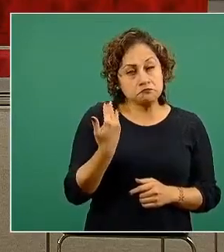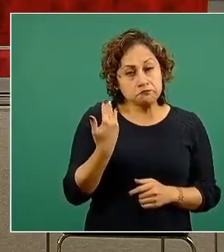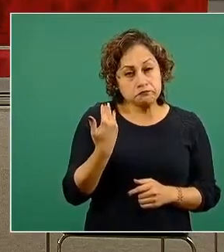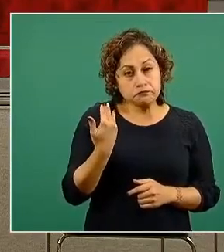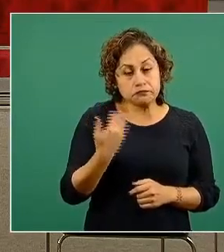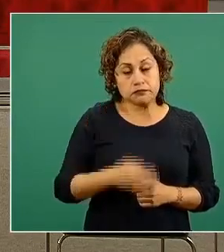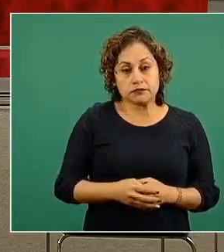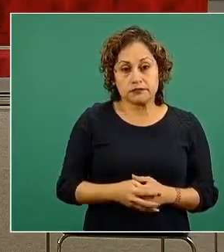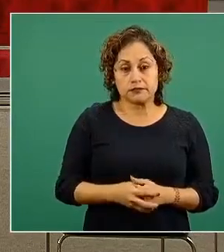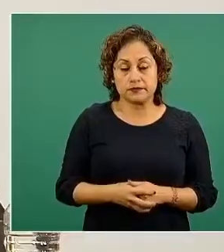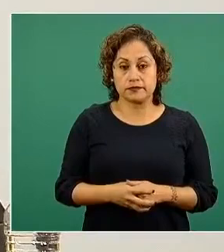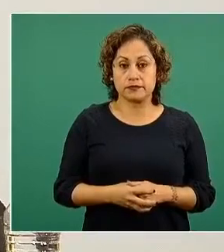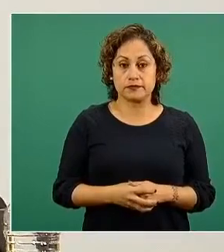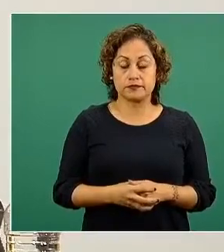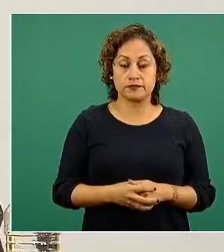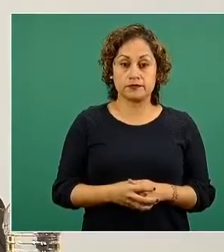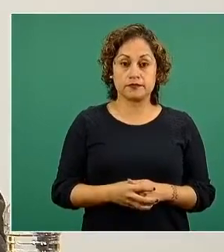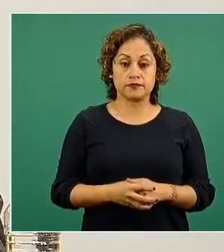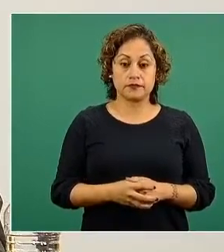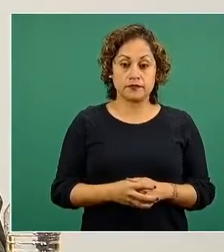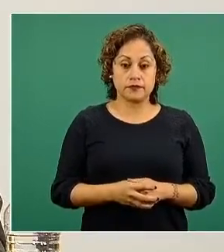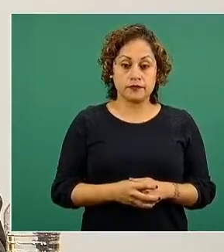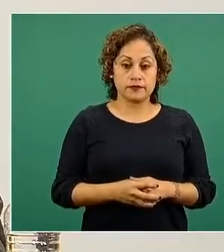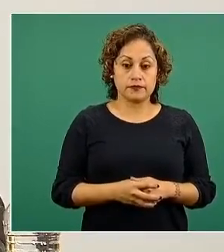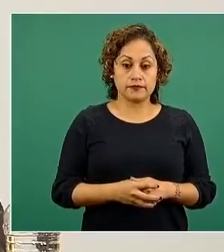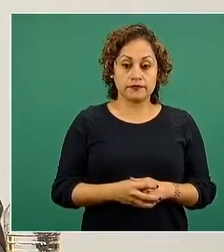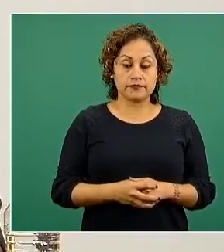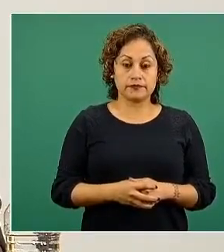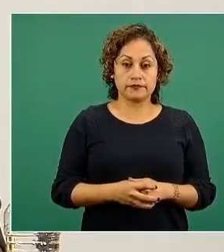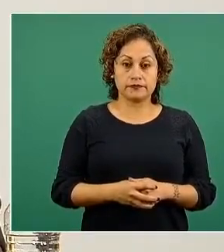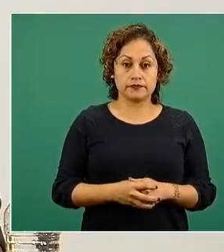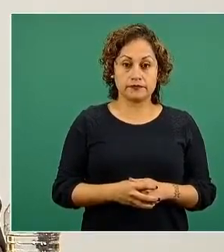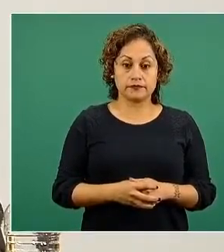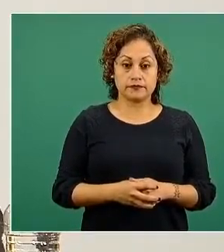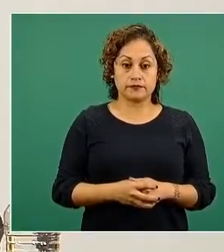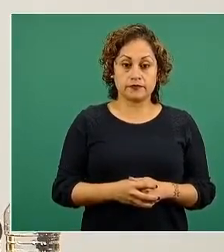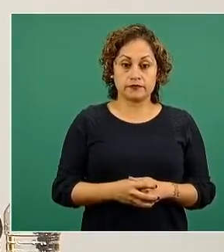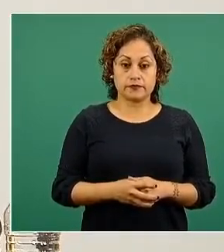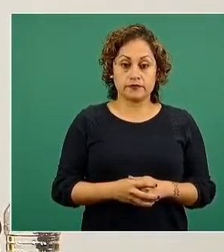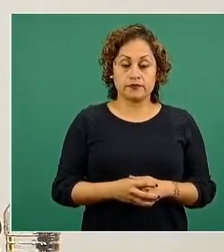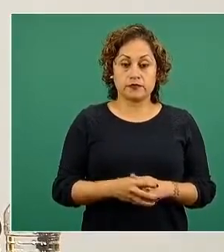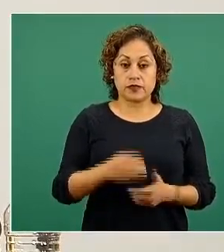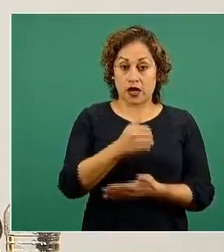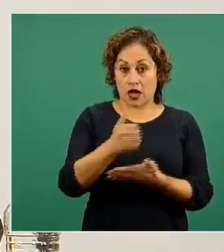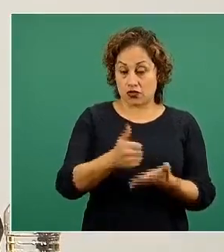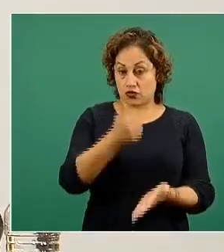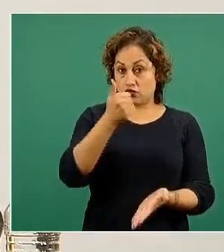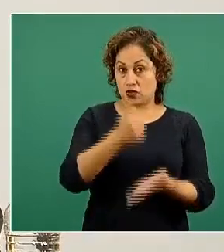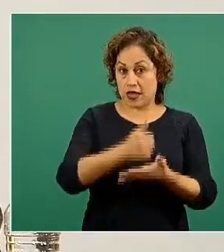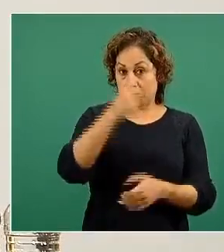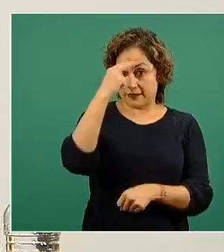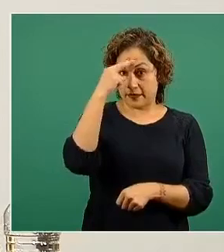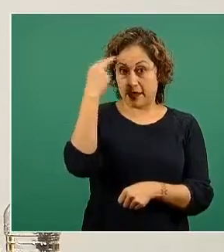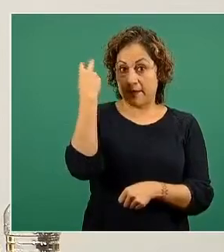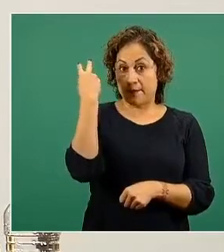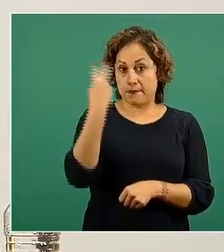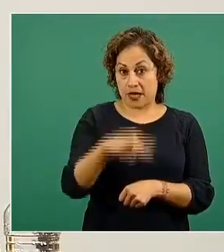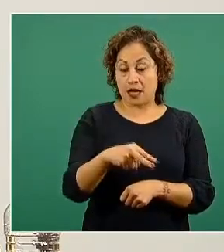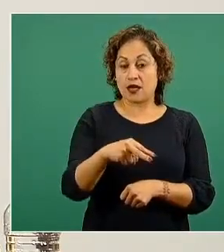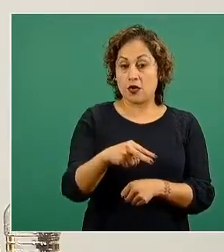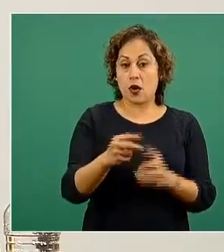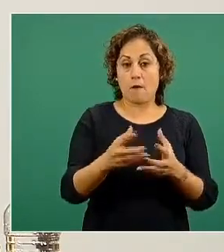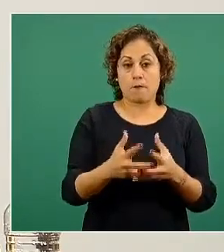unos días, tuvimos un crecimiento en la Ciudad de México para